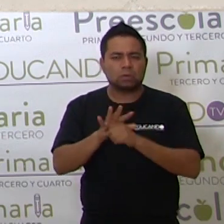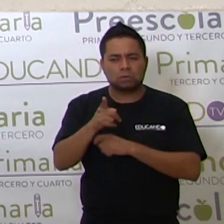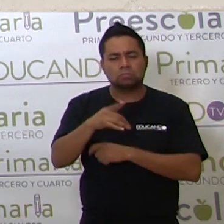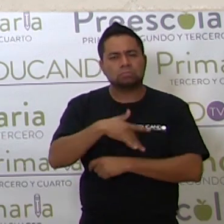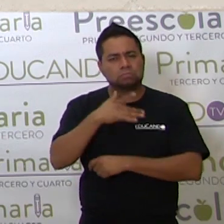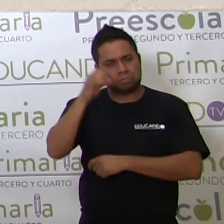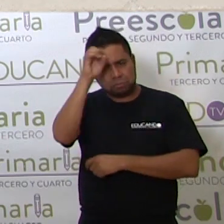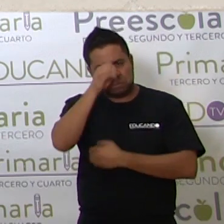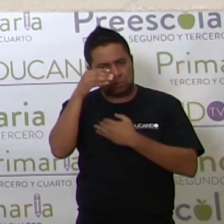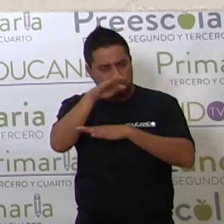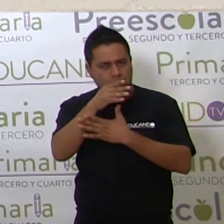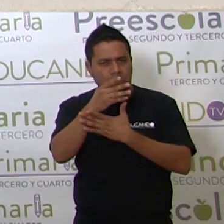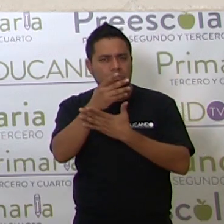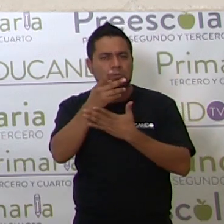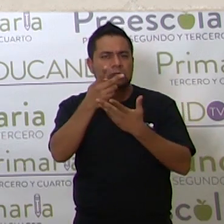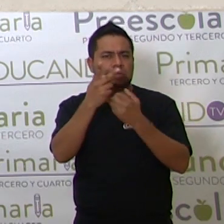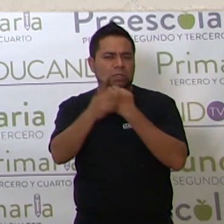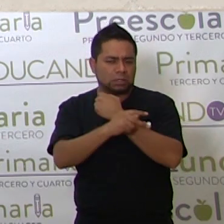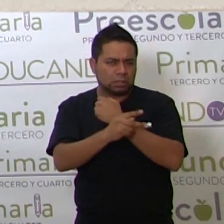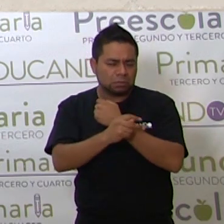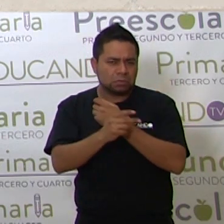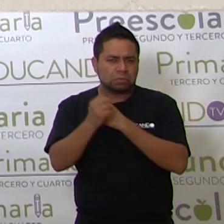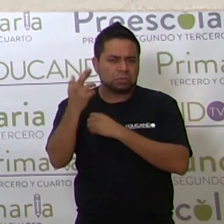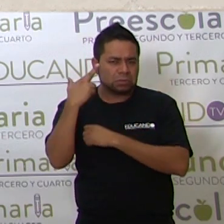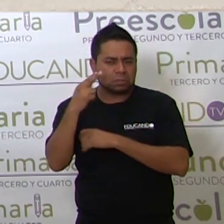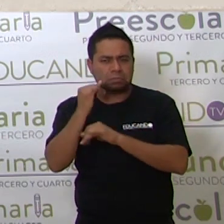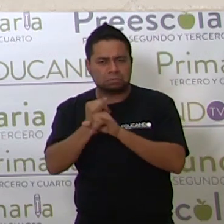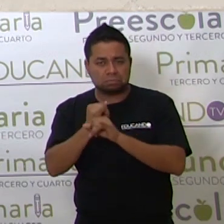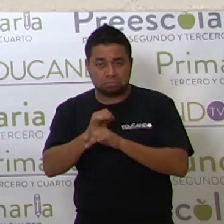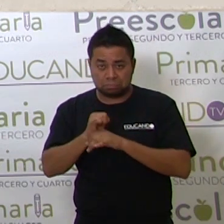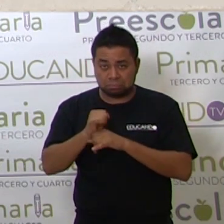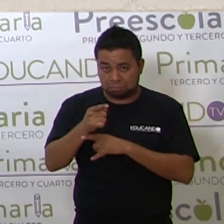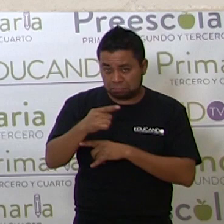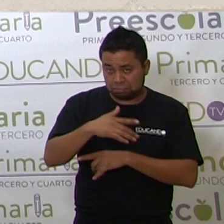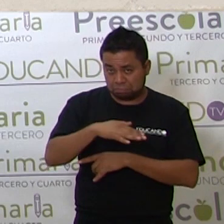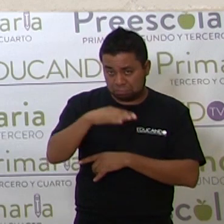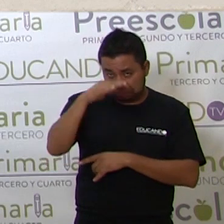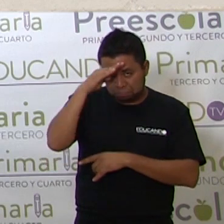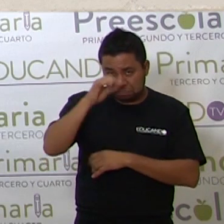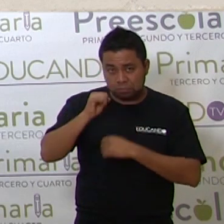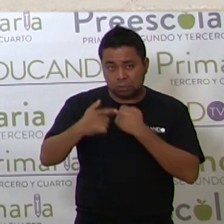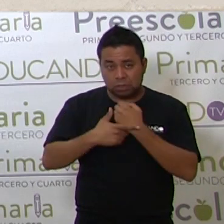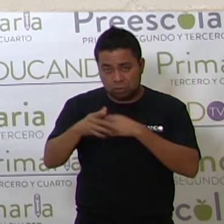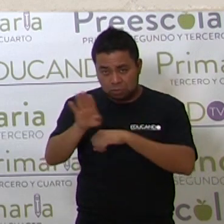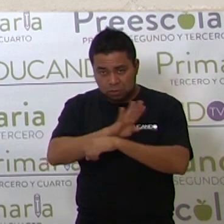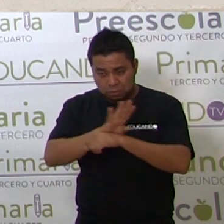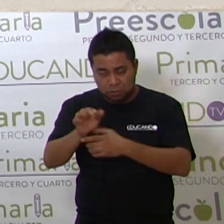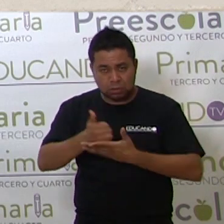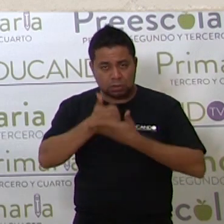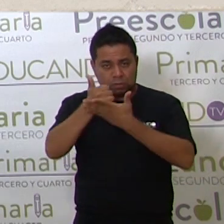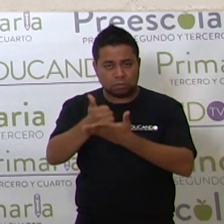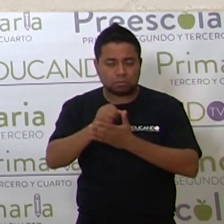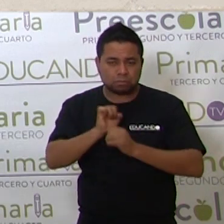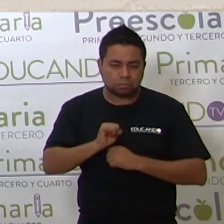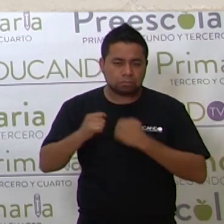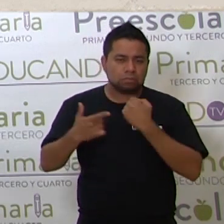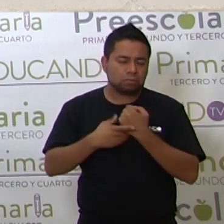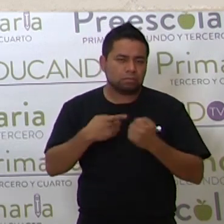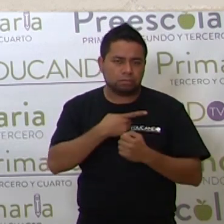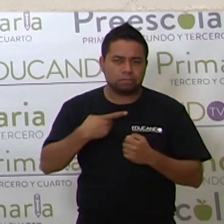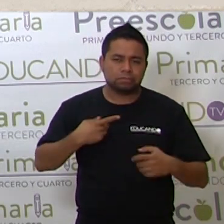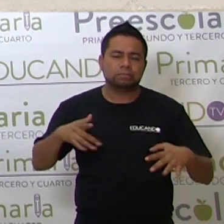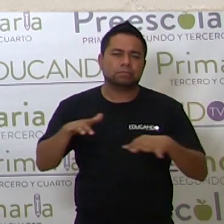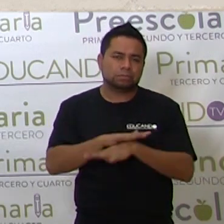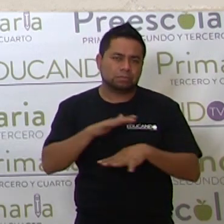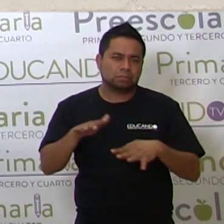de este tipo de programación consideras que obtienes algo de beneficio o hay algunas cuestiones que hay que ir cambiando en